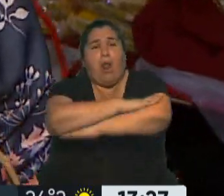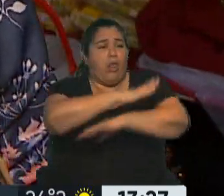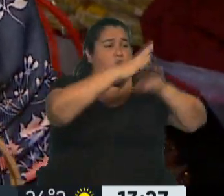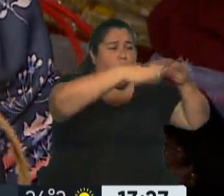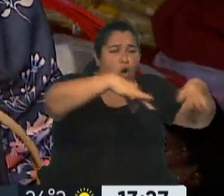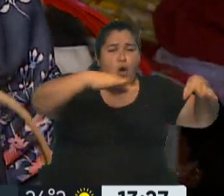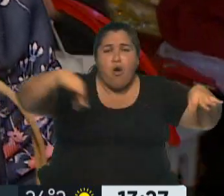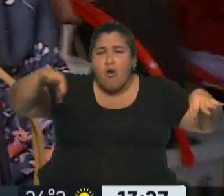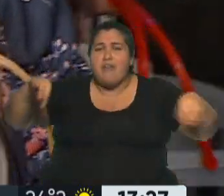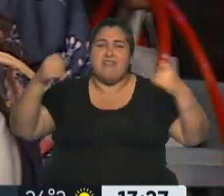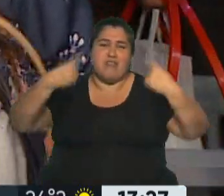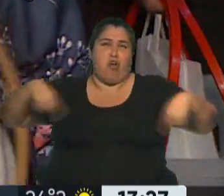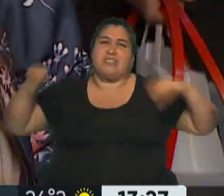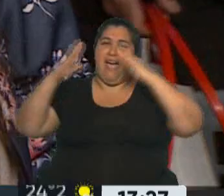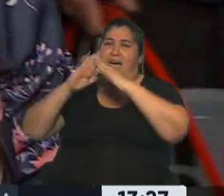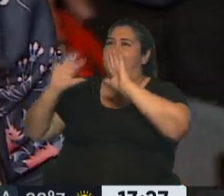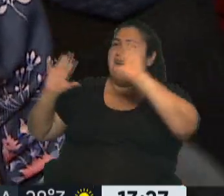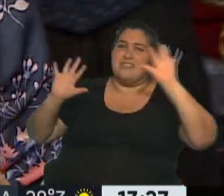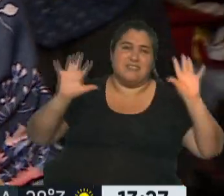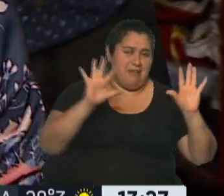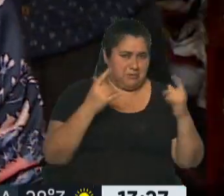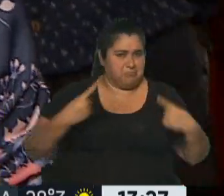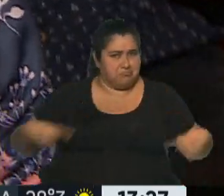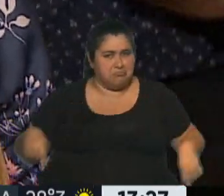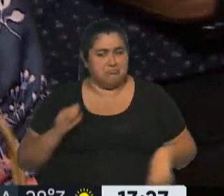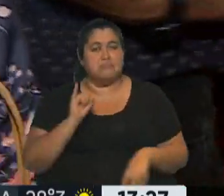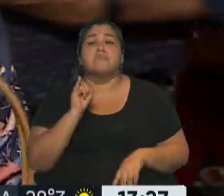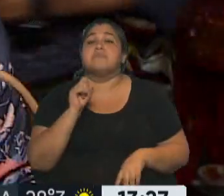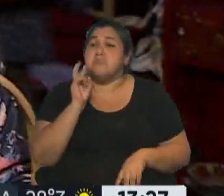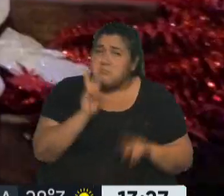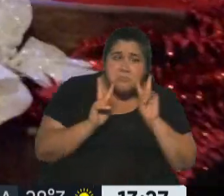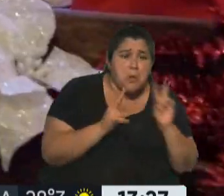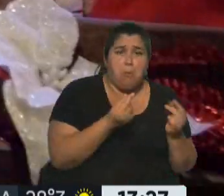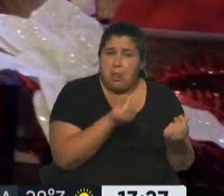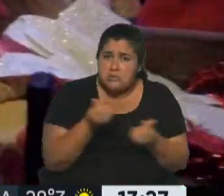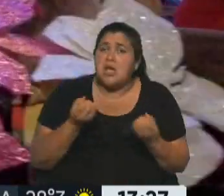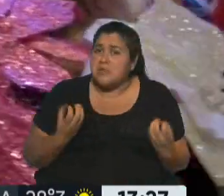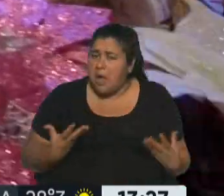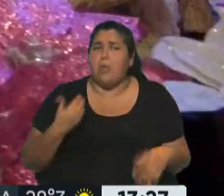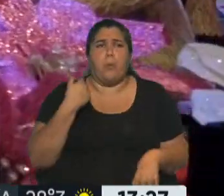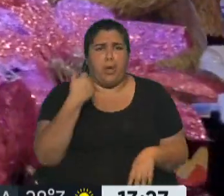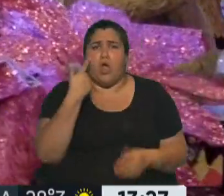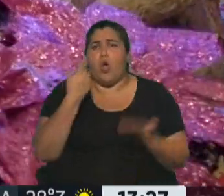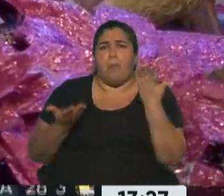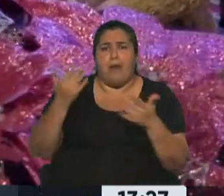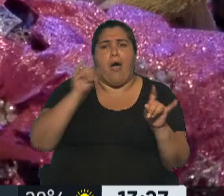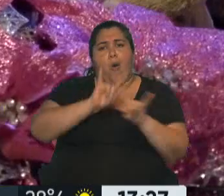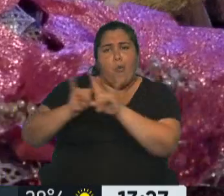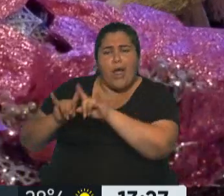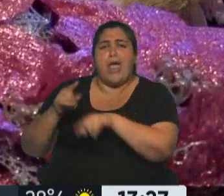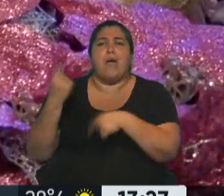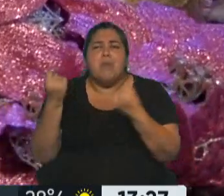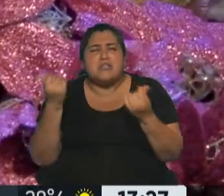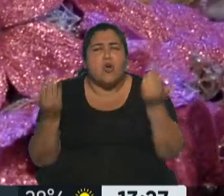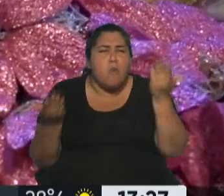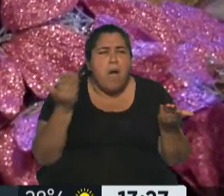se va fijando en esta época, los precios, ¿cómo vienen? Están bien, la verdad que bien, porque comparé con otras páginas, me metí siempre comparando